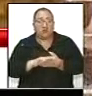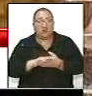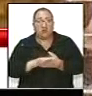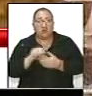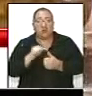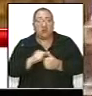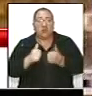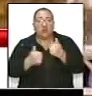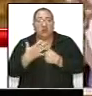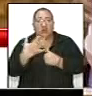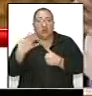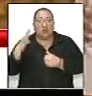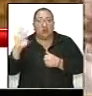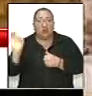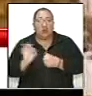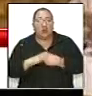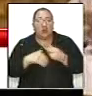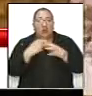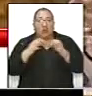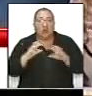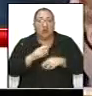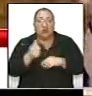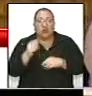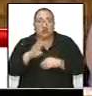las cuales 54% son públicas y